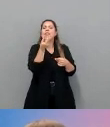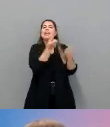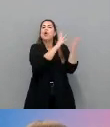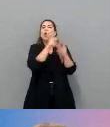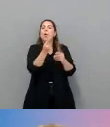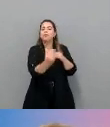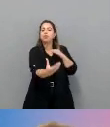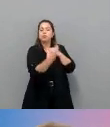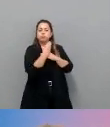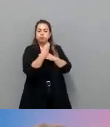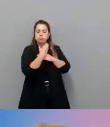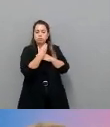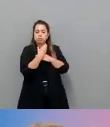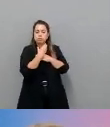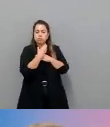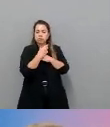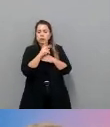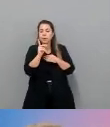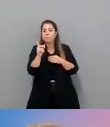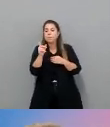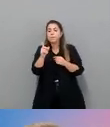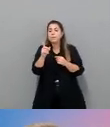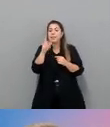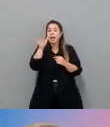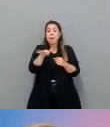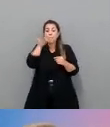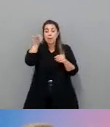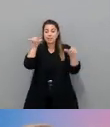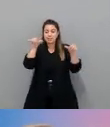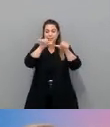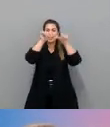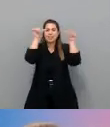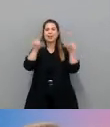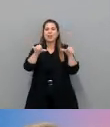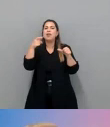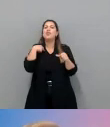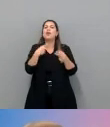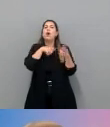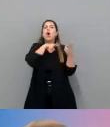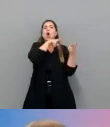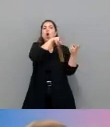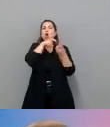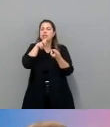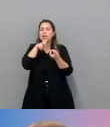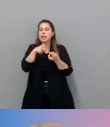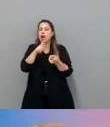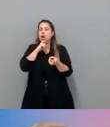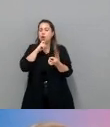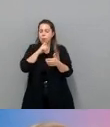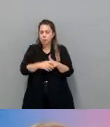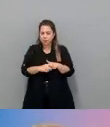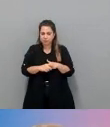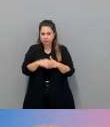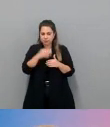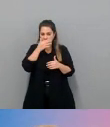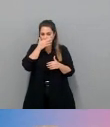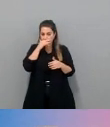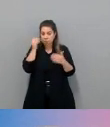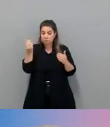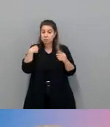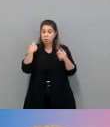CUME, cómo y de qué manera, cómo cotiza y de qué manera tributa, ¿vale? Bueno, pues con este